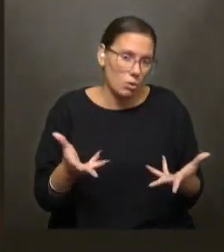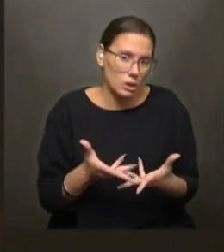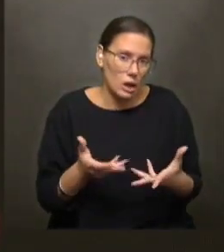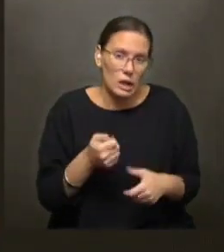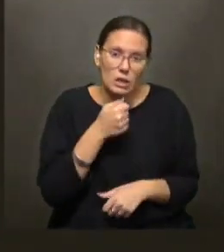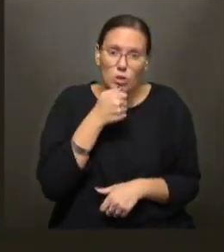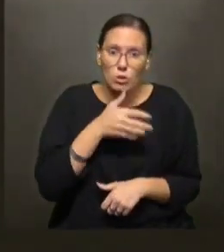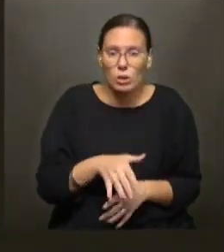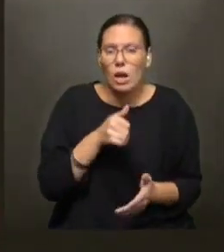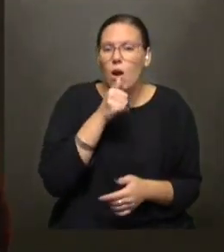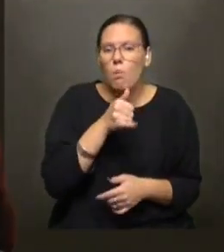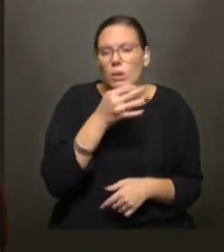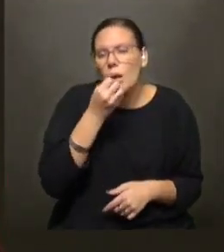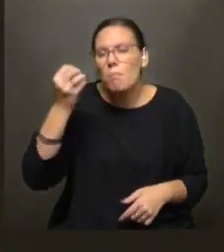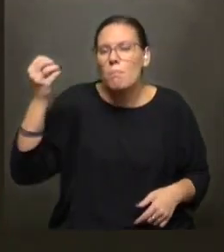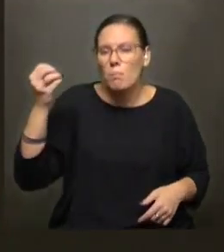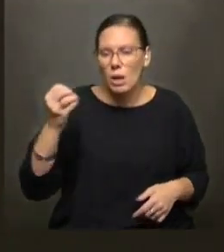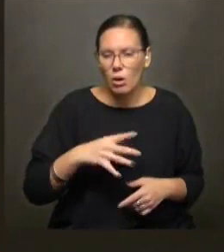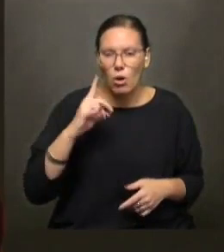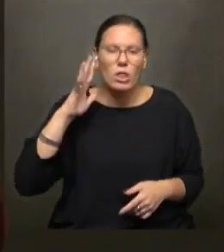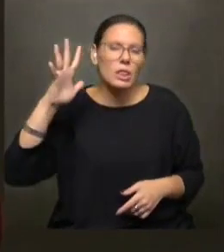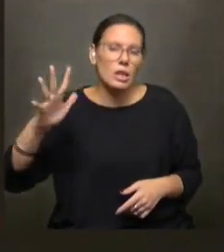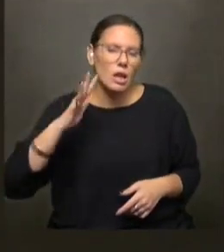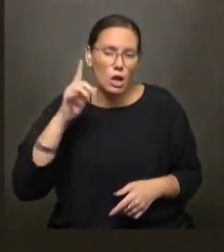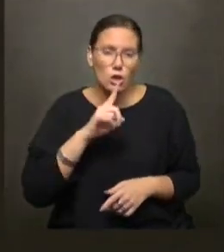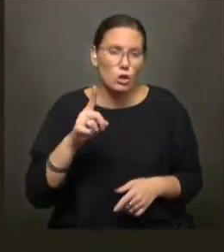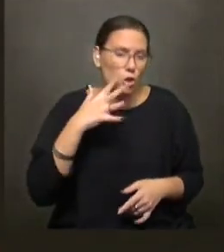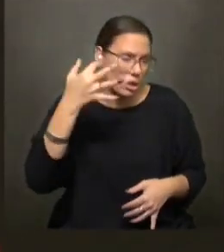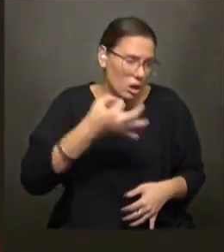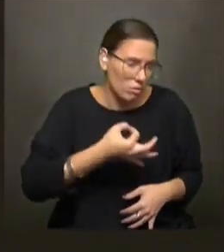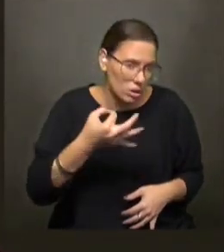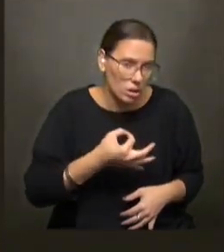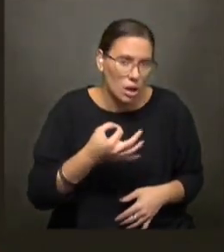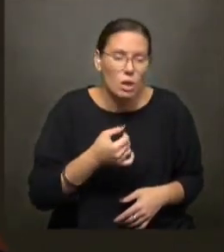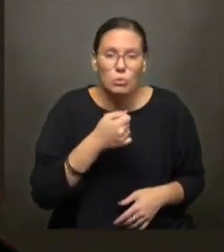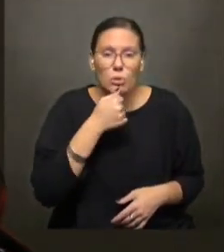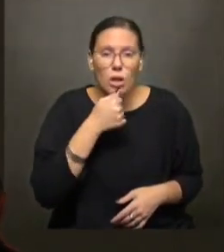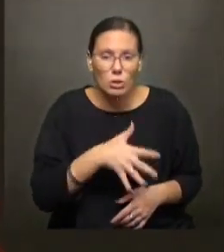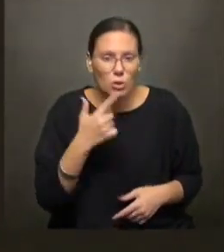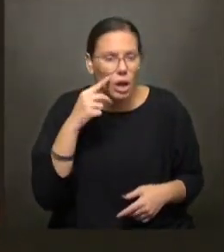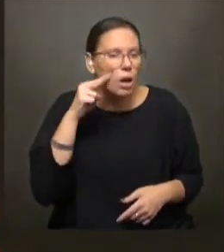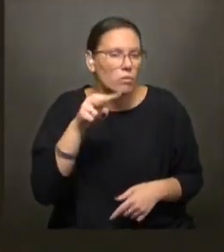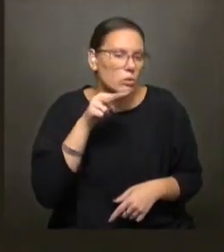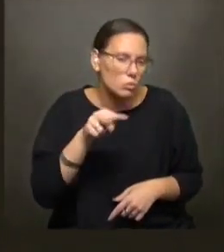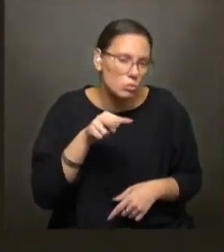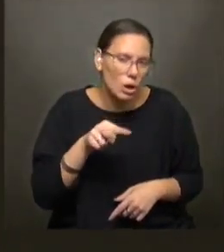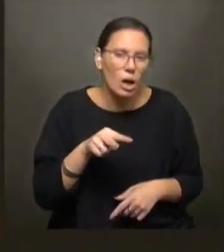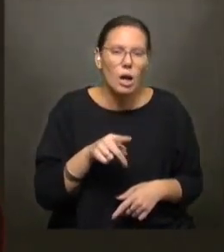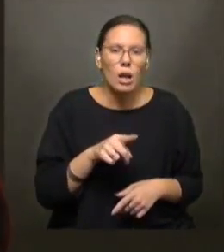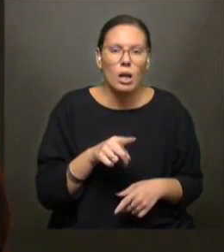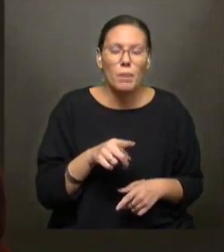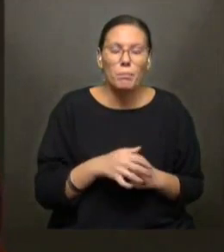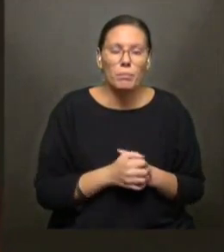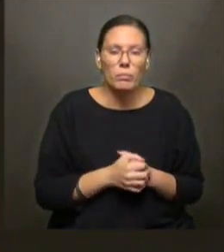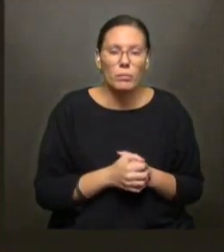que esta es una historia que se cuenta mucho mejor desde la ficción que desde la no ficción es una historia muy visual muy cinematográfica